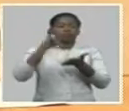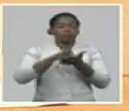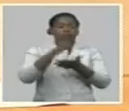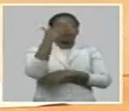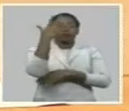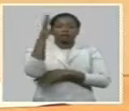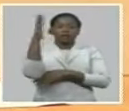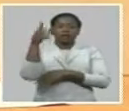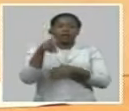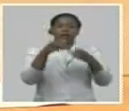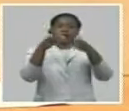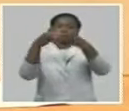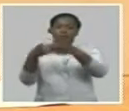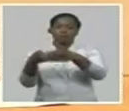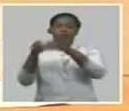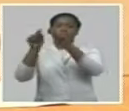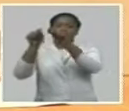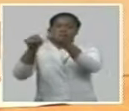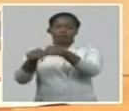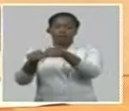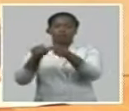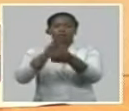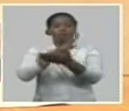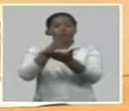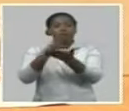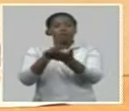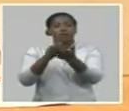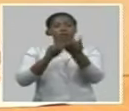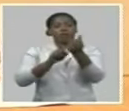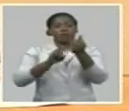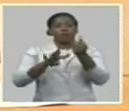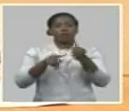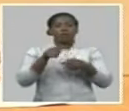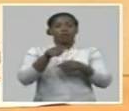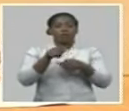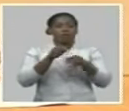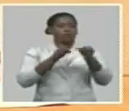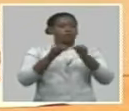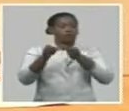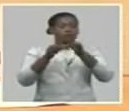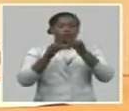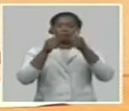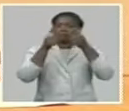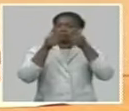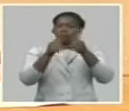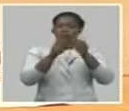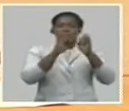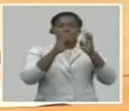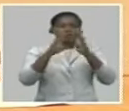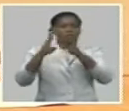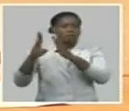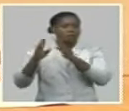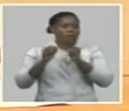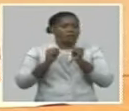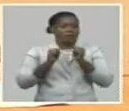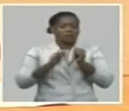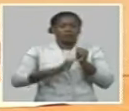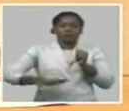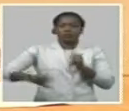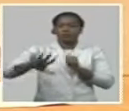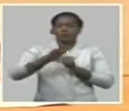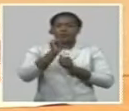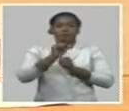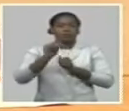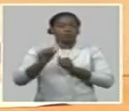personas a partir de que llegue a su provincia eso ha funcionado muy bien hoy la actitud de todos los compañeros que han tenido que